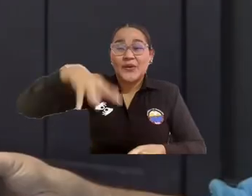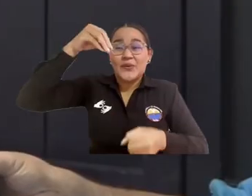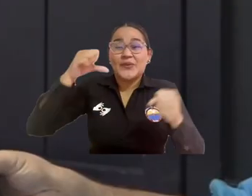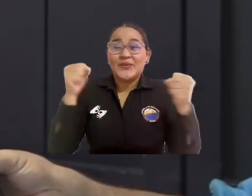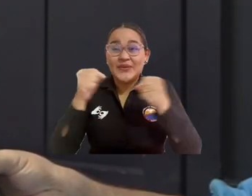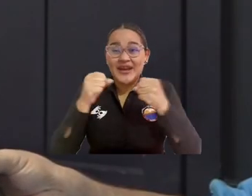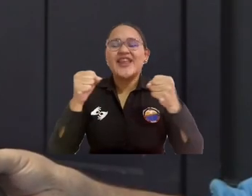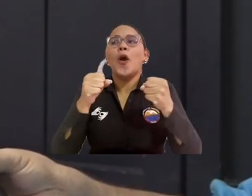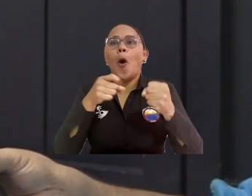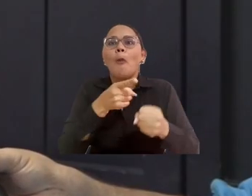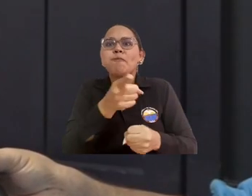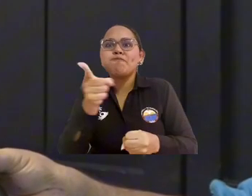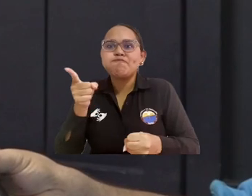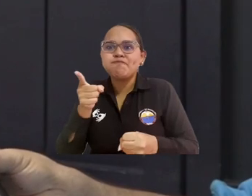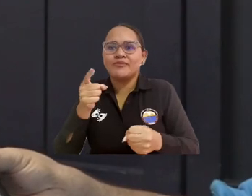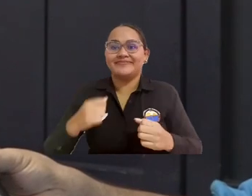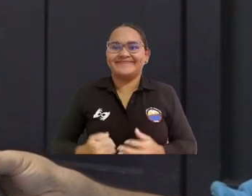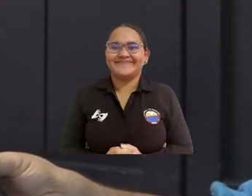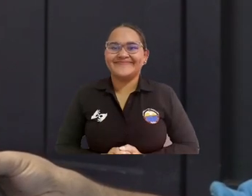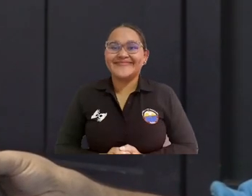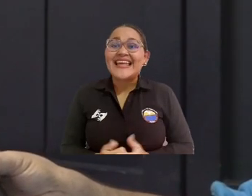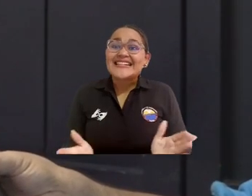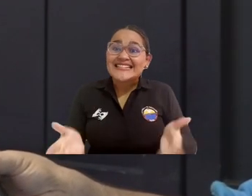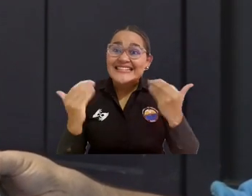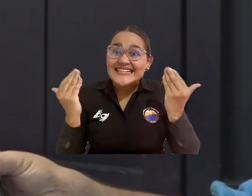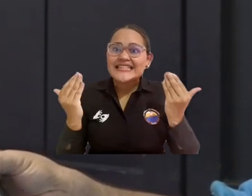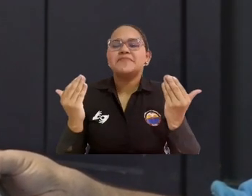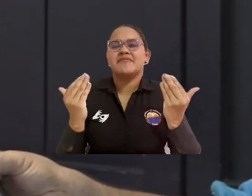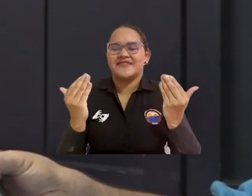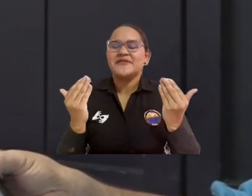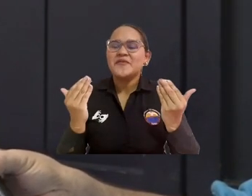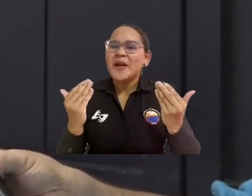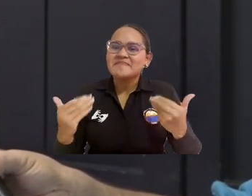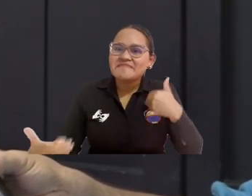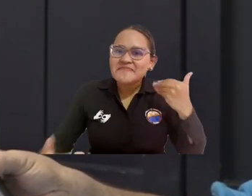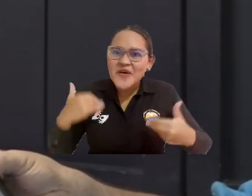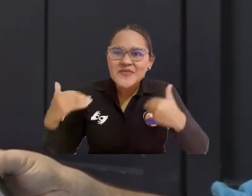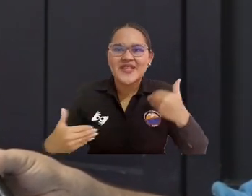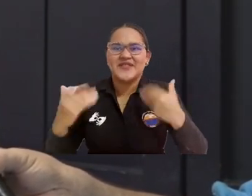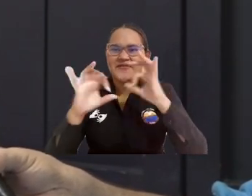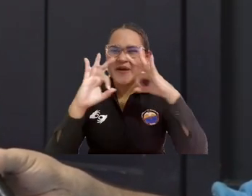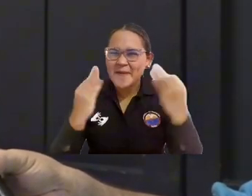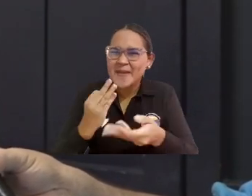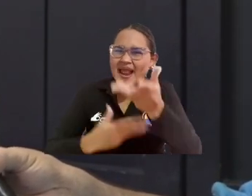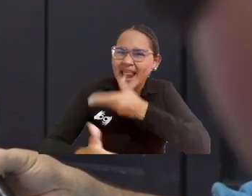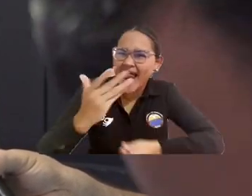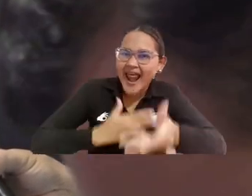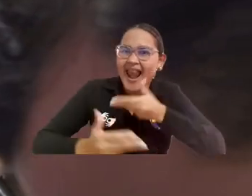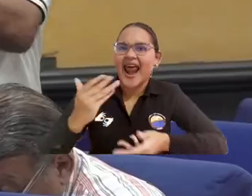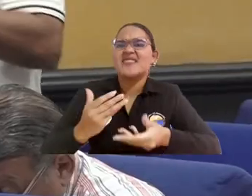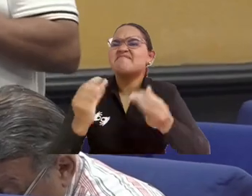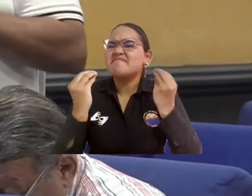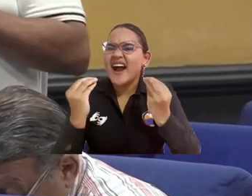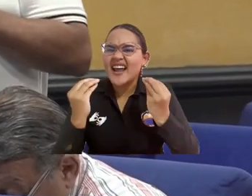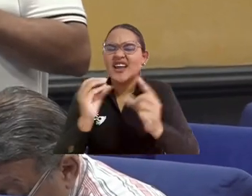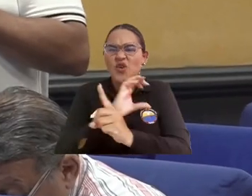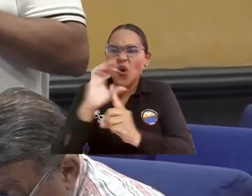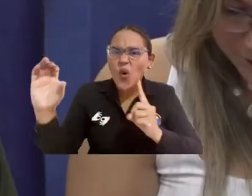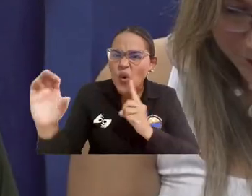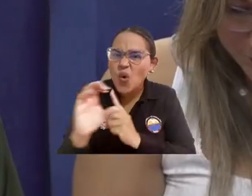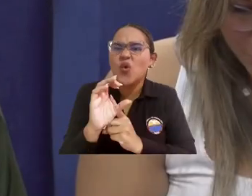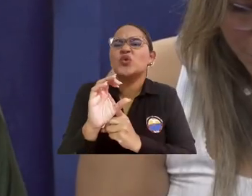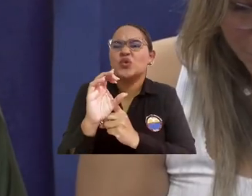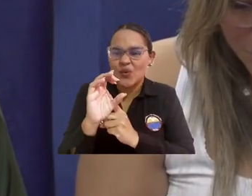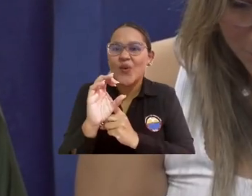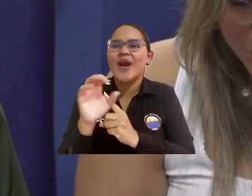lugar. Es una fiesta para las familias, donde la Unión Hogareña aquí va a tener un espacio para que en la convergencia cultural puedan